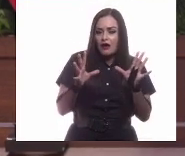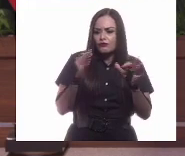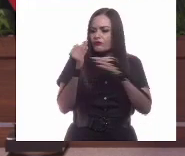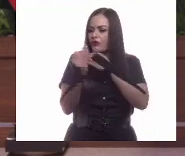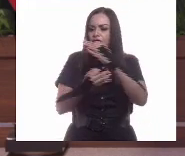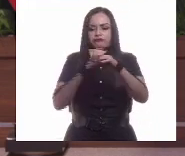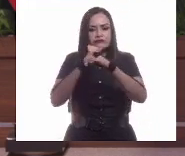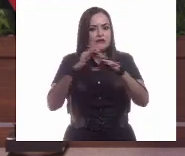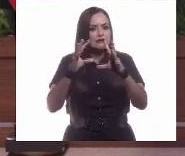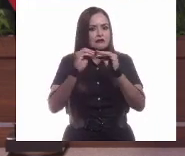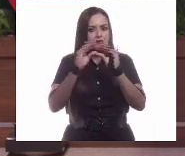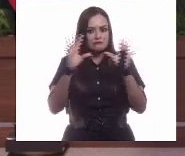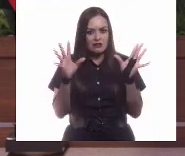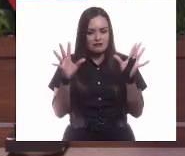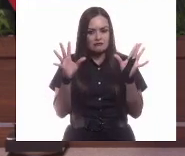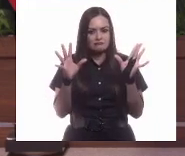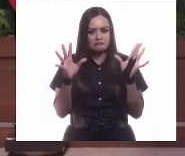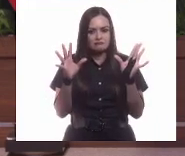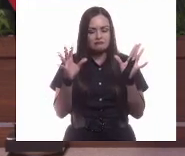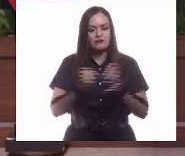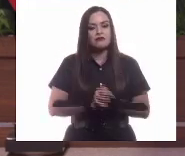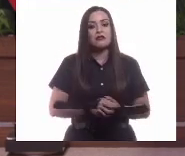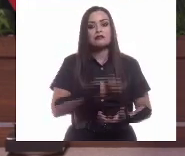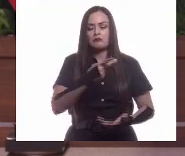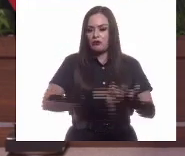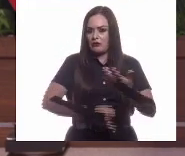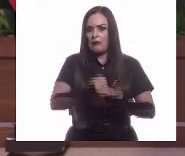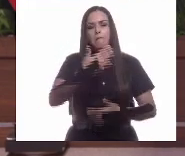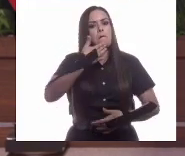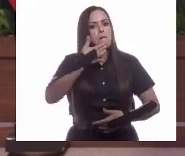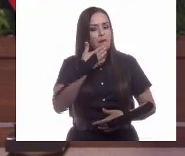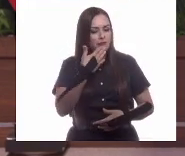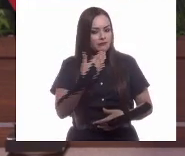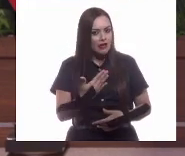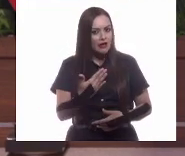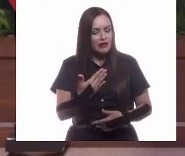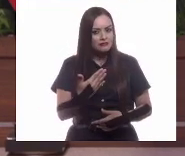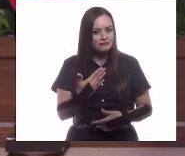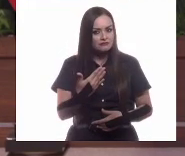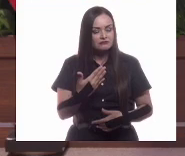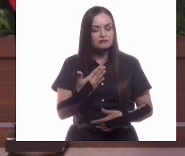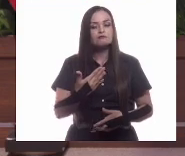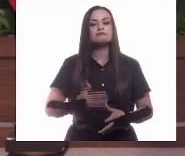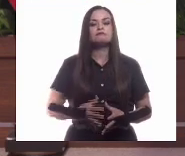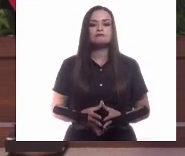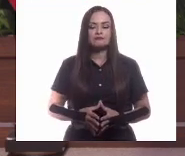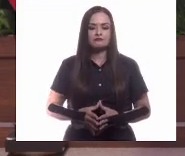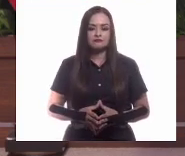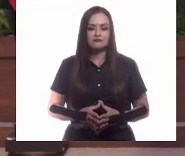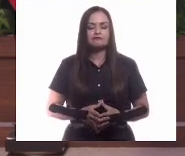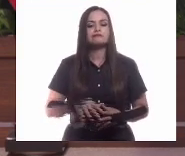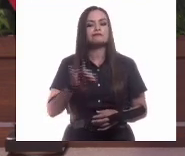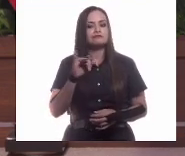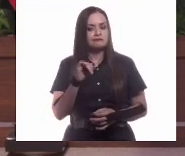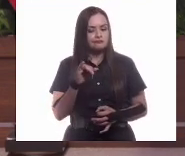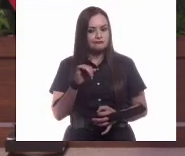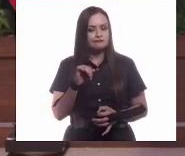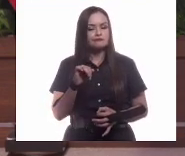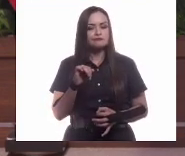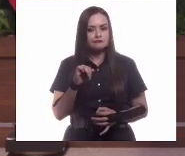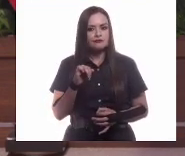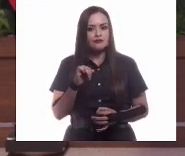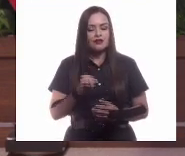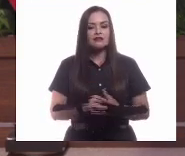transparencia. Emprendimos proyectos de gran magnitud, pero de rentabilidad cierta. Conectamos más sólidamente a